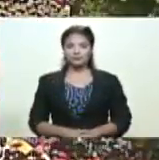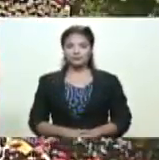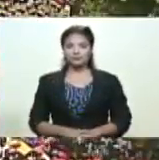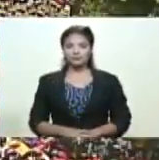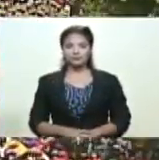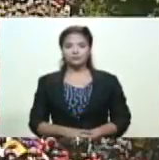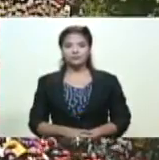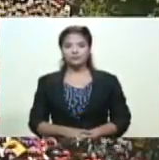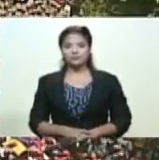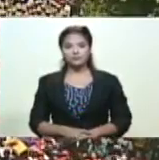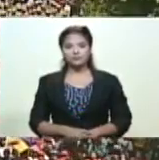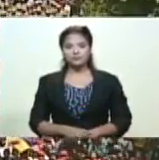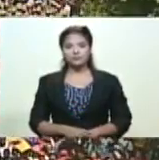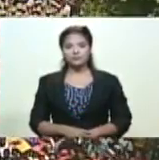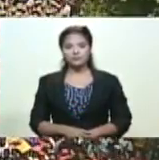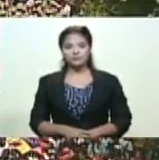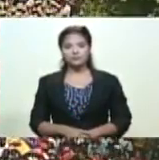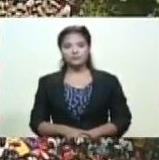Por eso